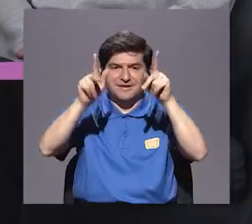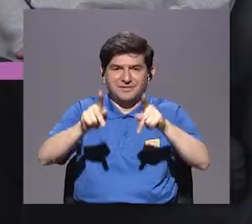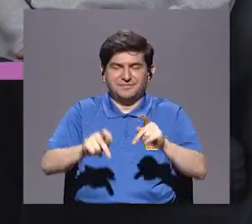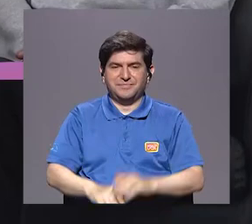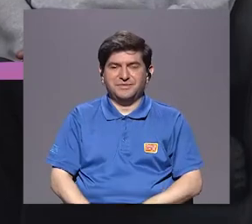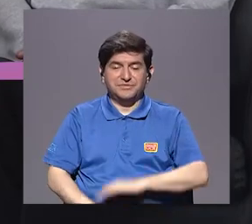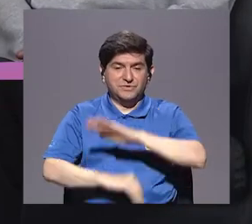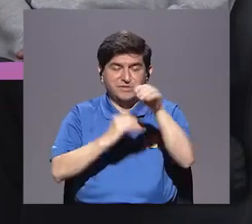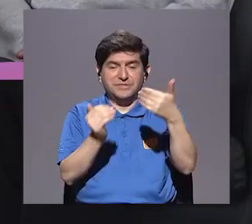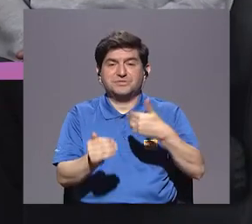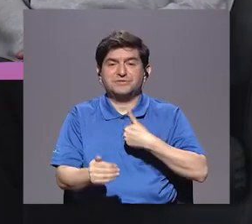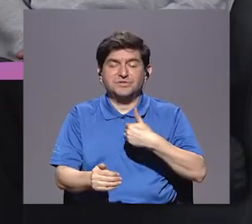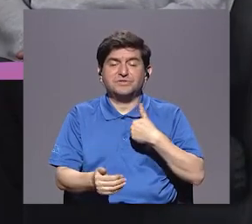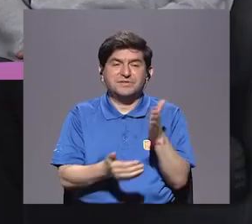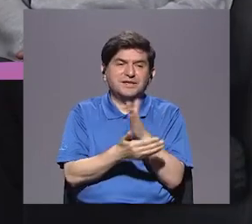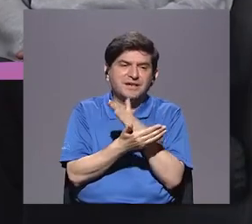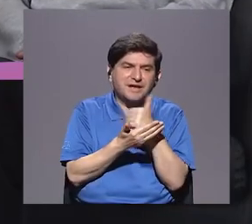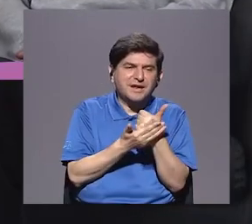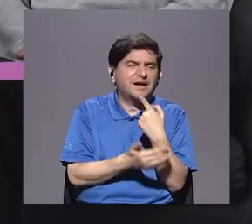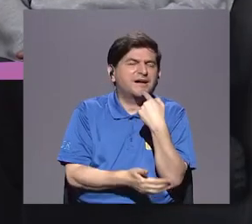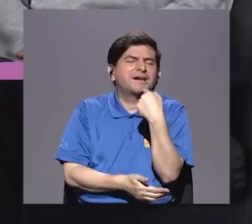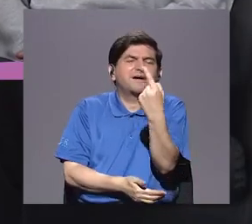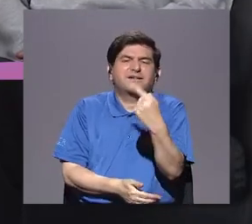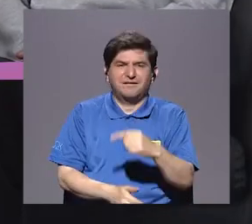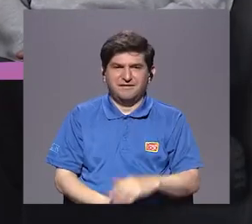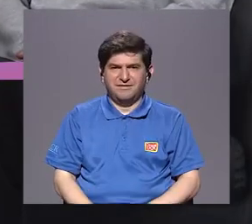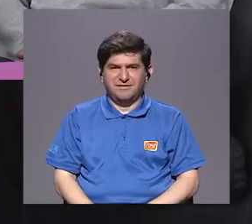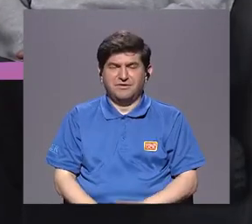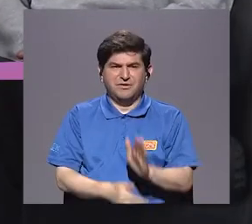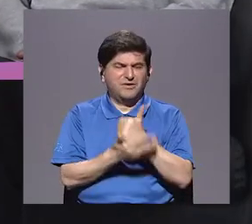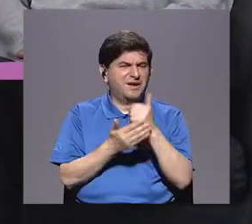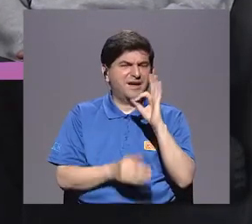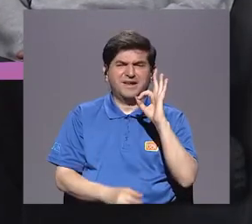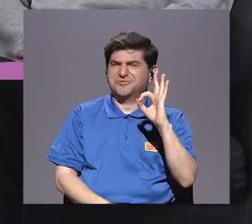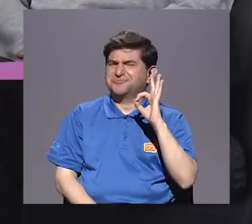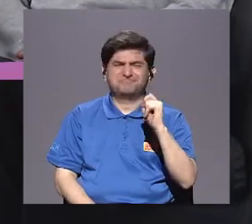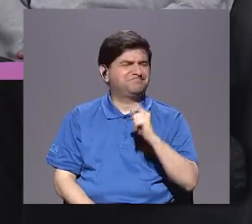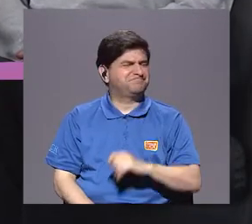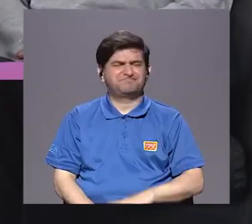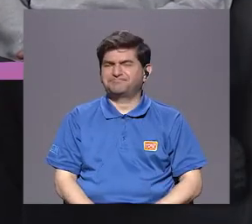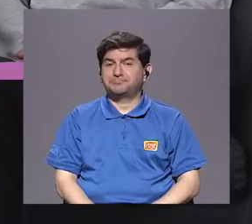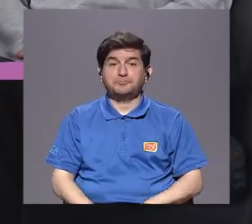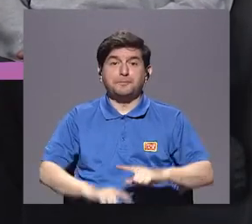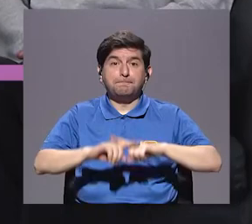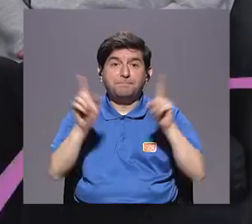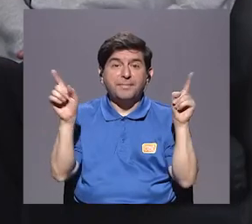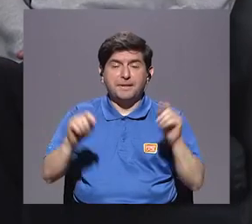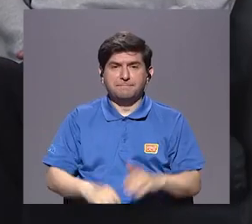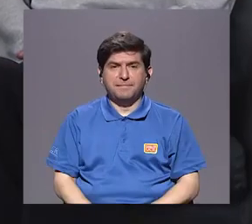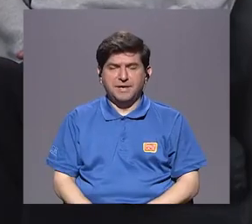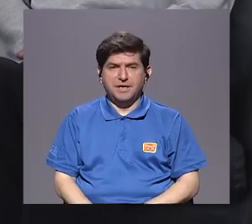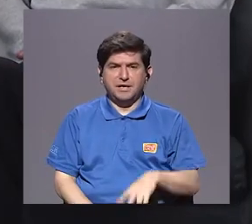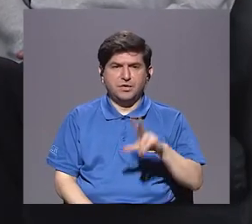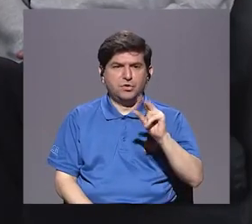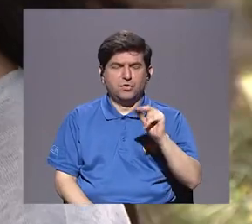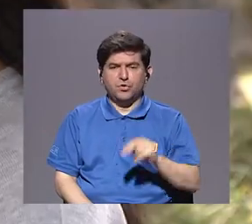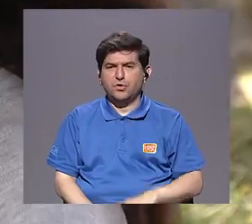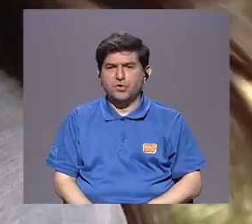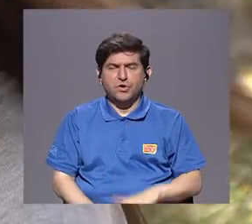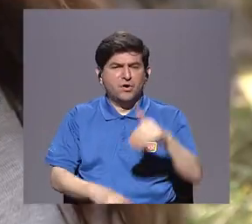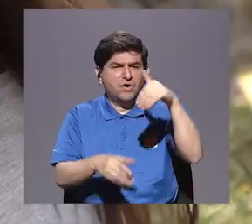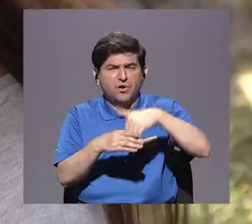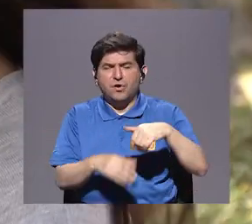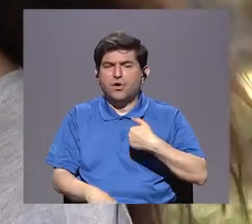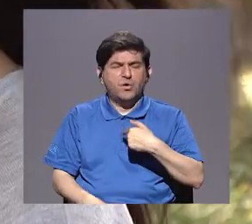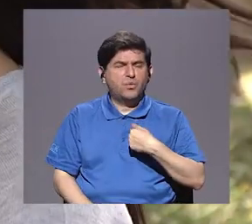que todos tenemos, que algo nos dice que algo no está bien. Pero en el no interferir, en no